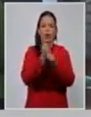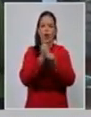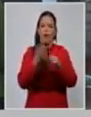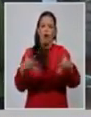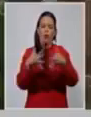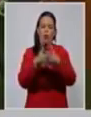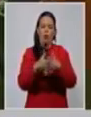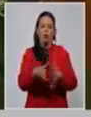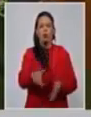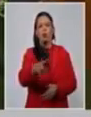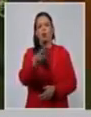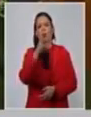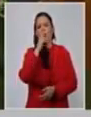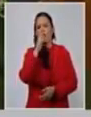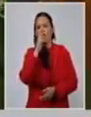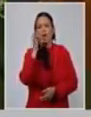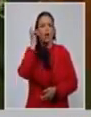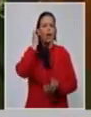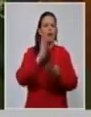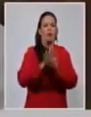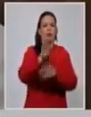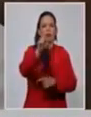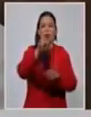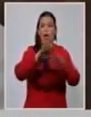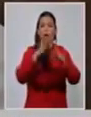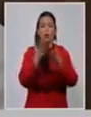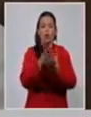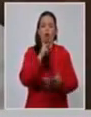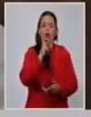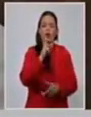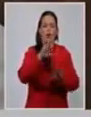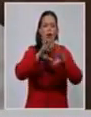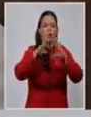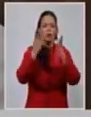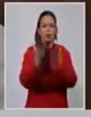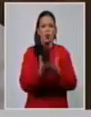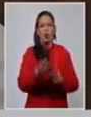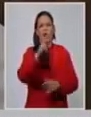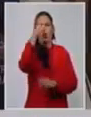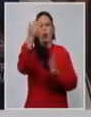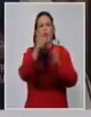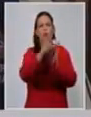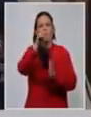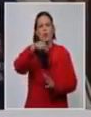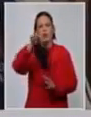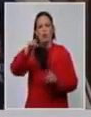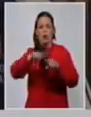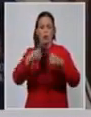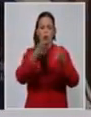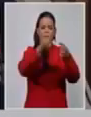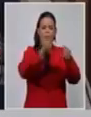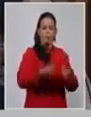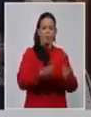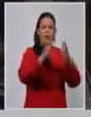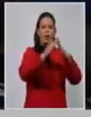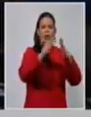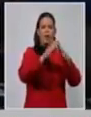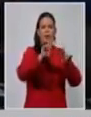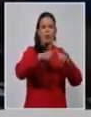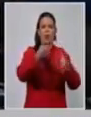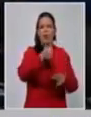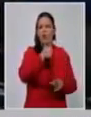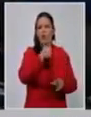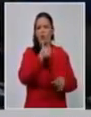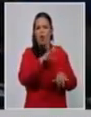organizaciones de masa, de más de 2.000 personas que permanecen en su casa aisladas por ser contactos o sospechosos de portar este